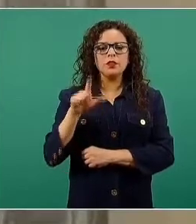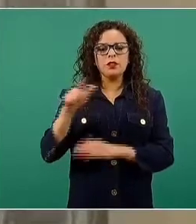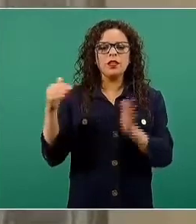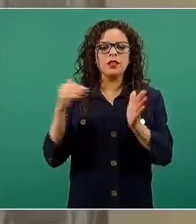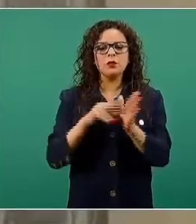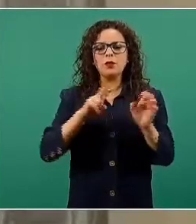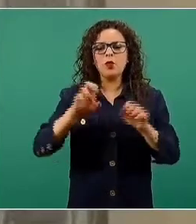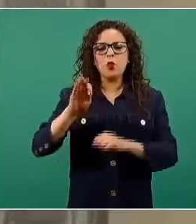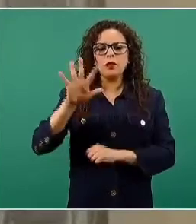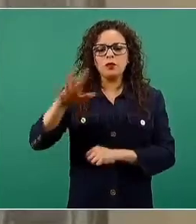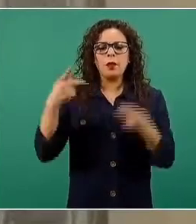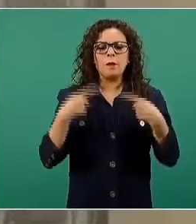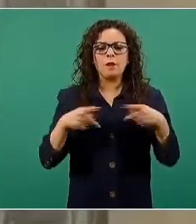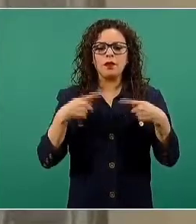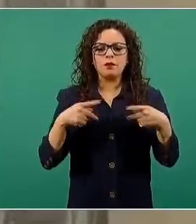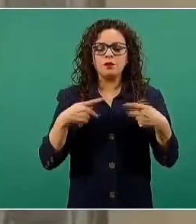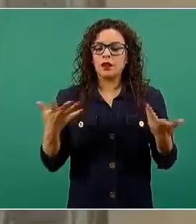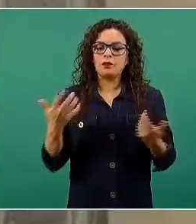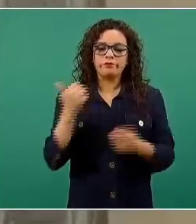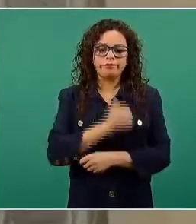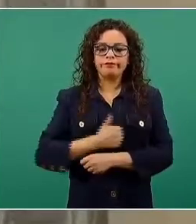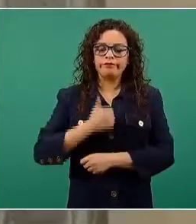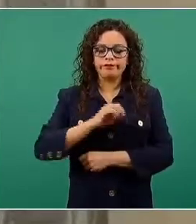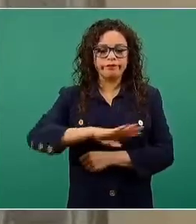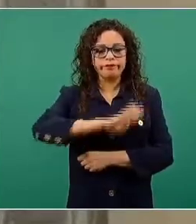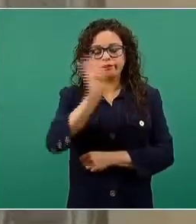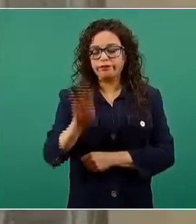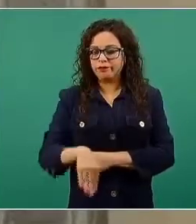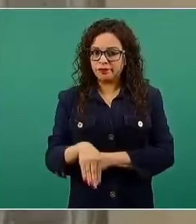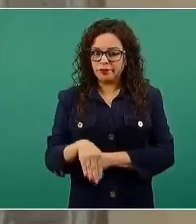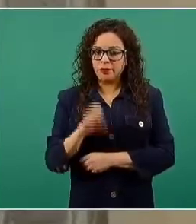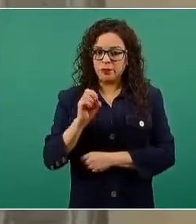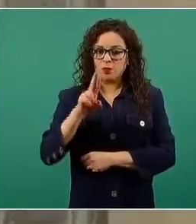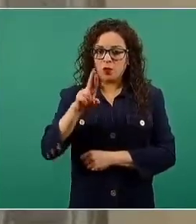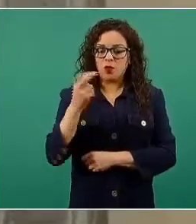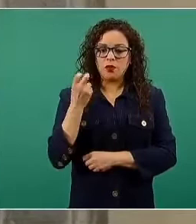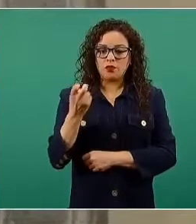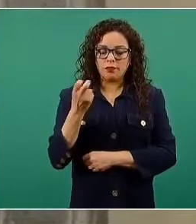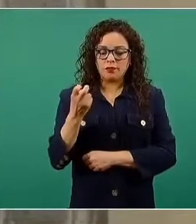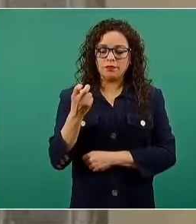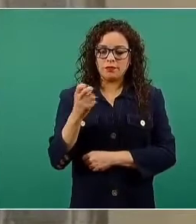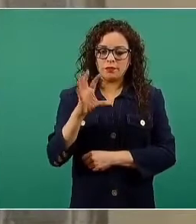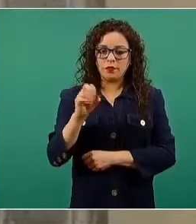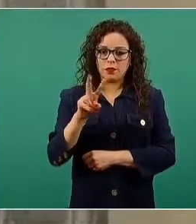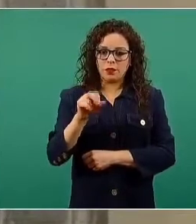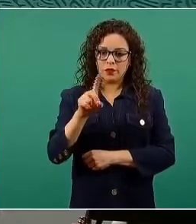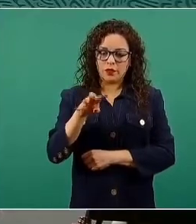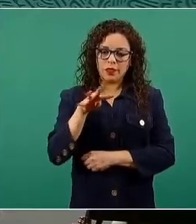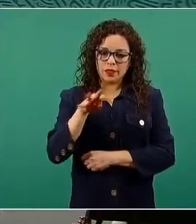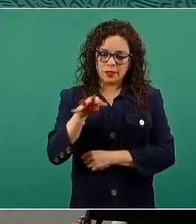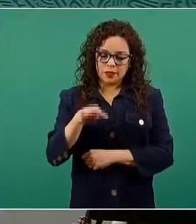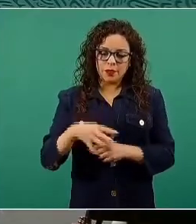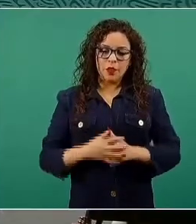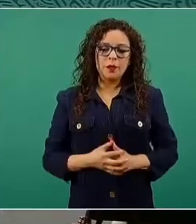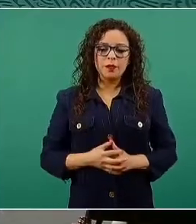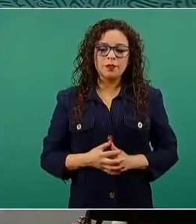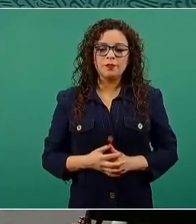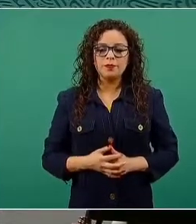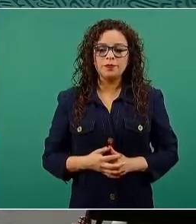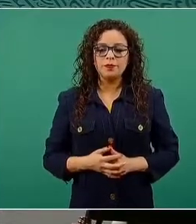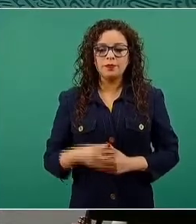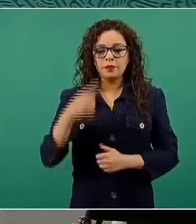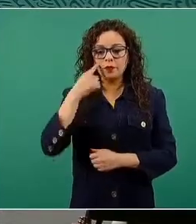217.345 las personas que lamentablemente han fallecido a consecuencia de la COVID-19. Veamos la